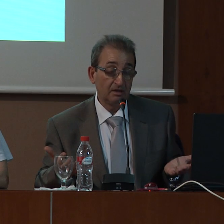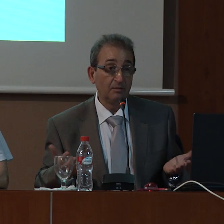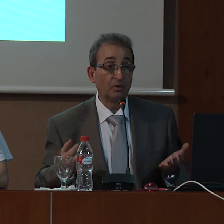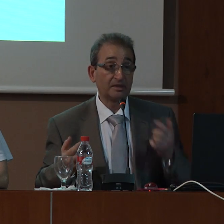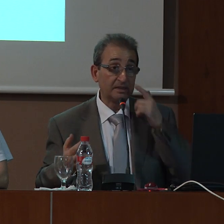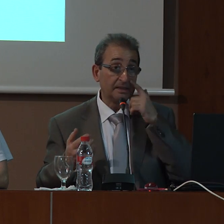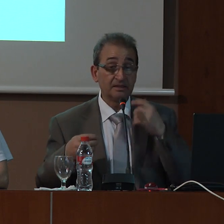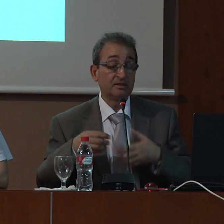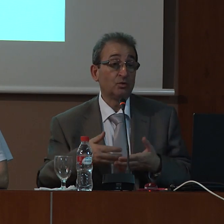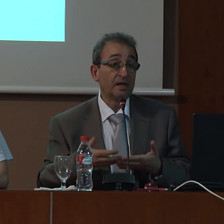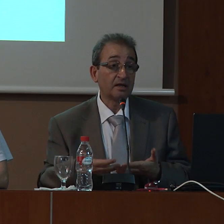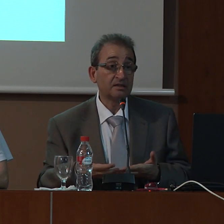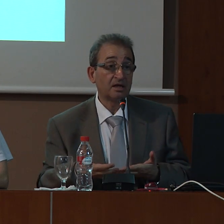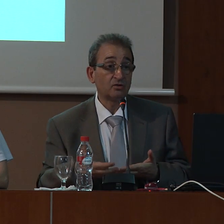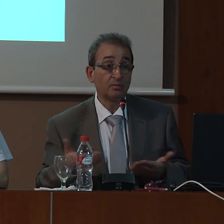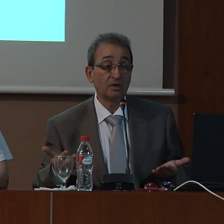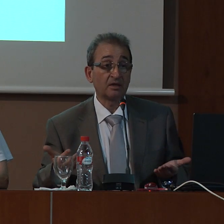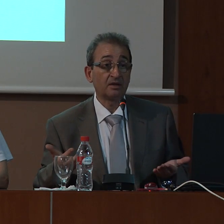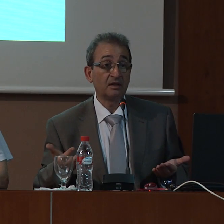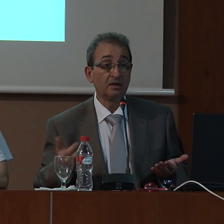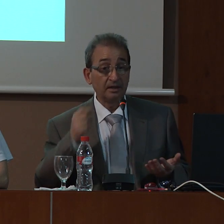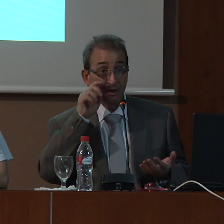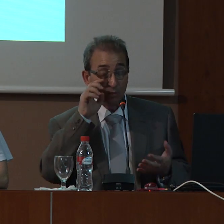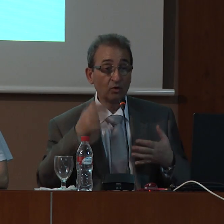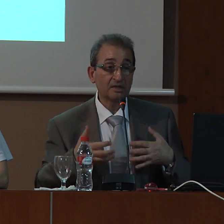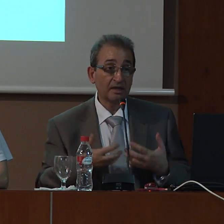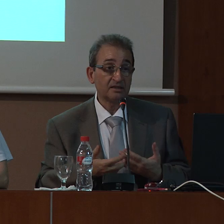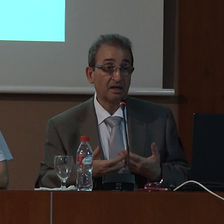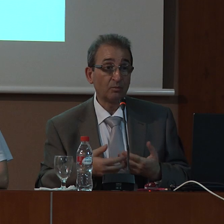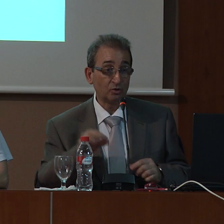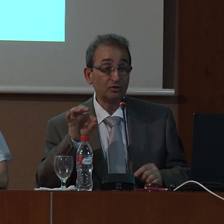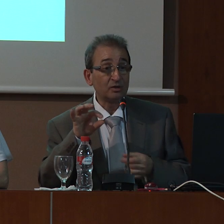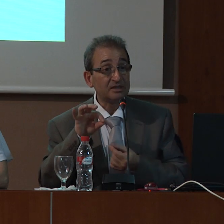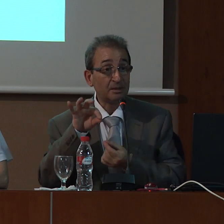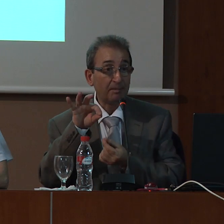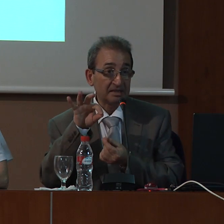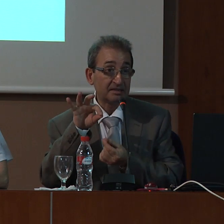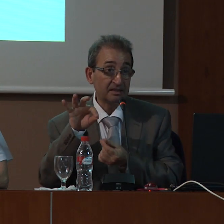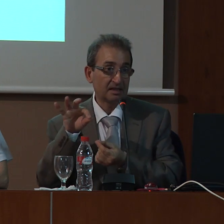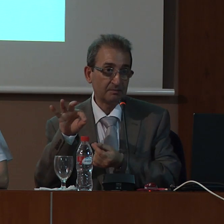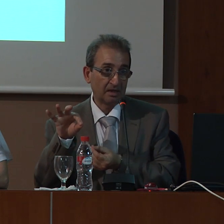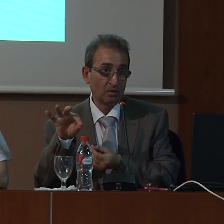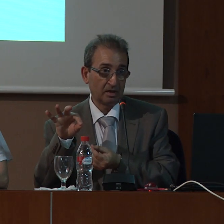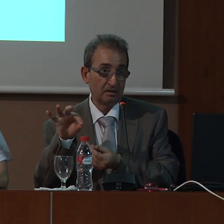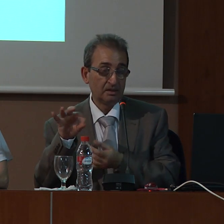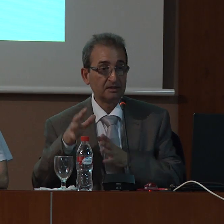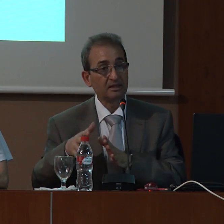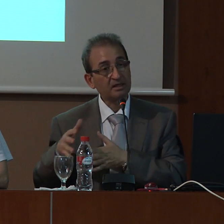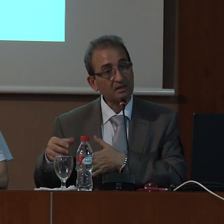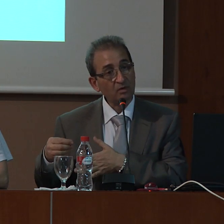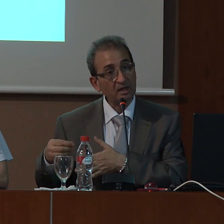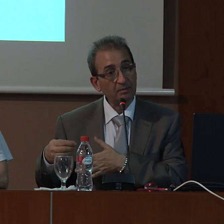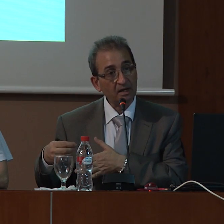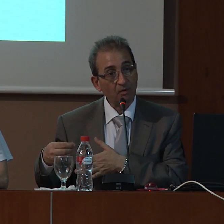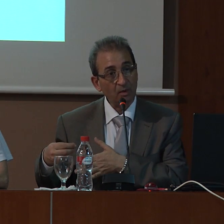recetar. Porque si estuviera legislado, se podría hacer. Y como no está legislado, por eso no existen pastillas de marihuana. Se tiene